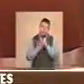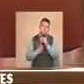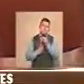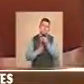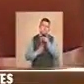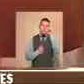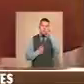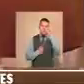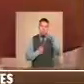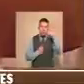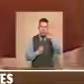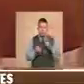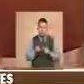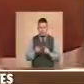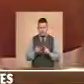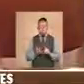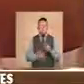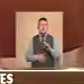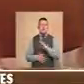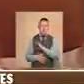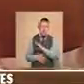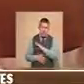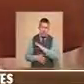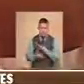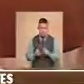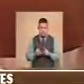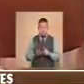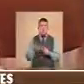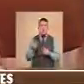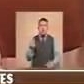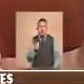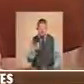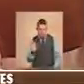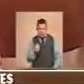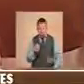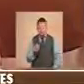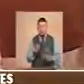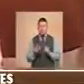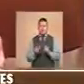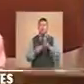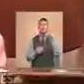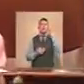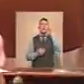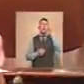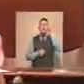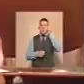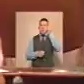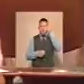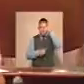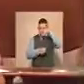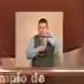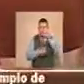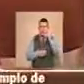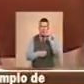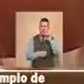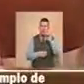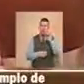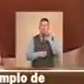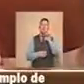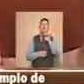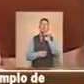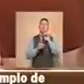de gobernadores, alcaldes, concejales, diputados, agencias de